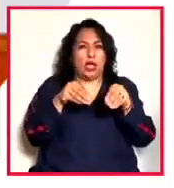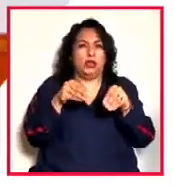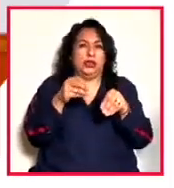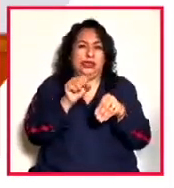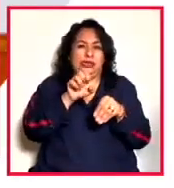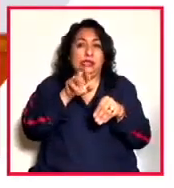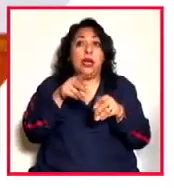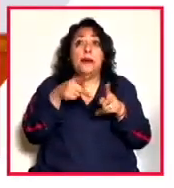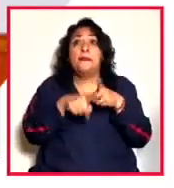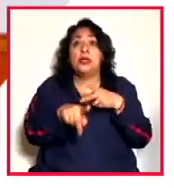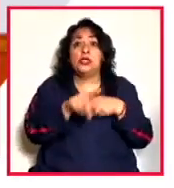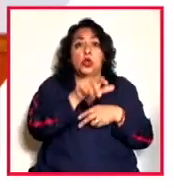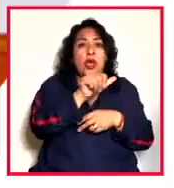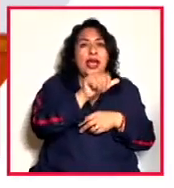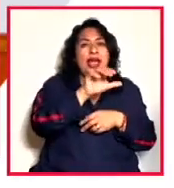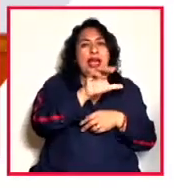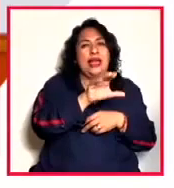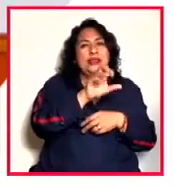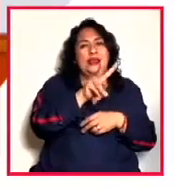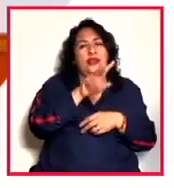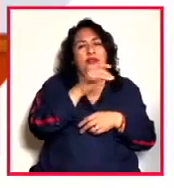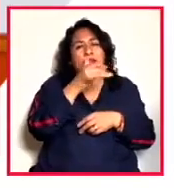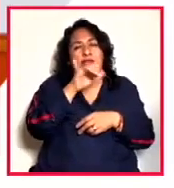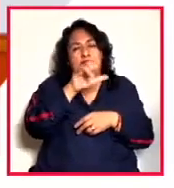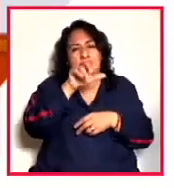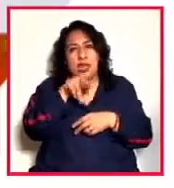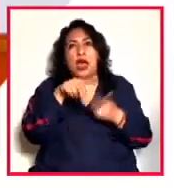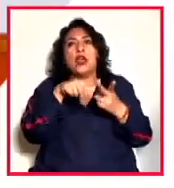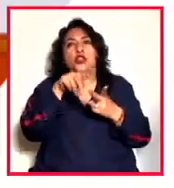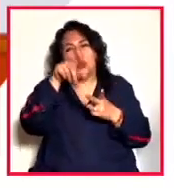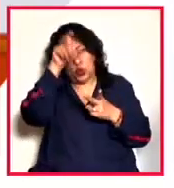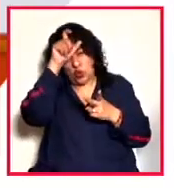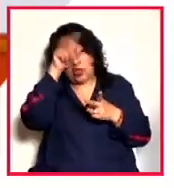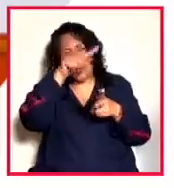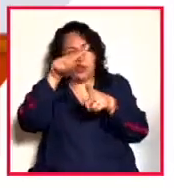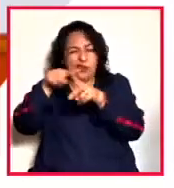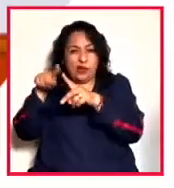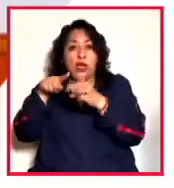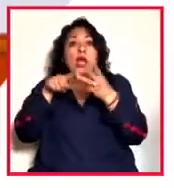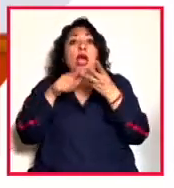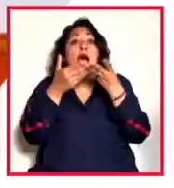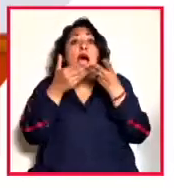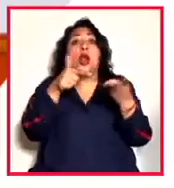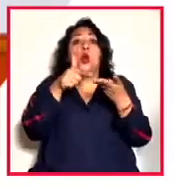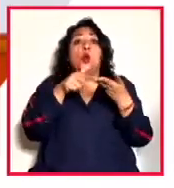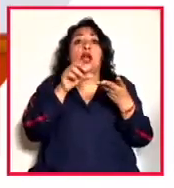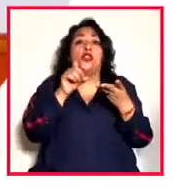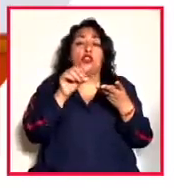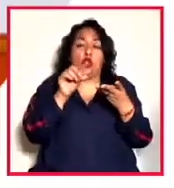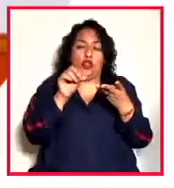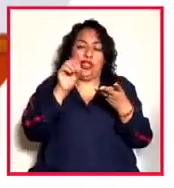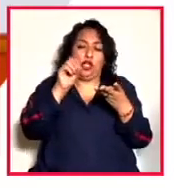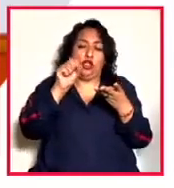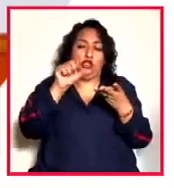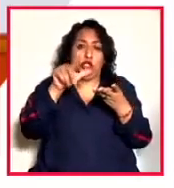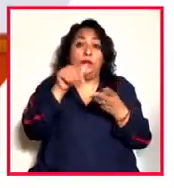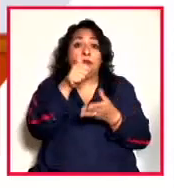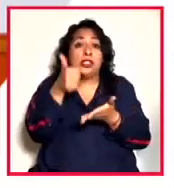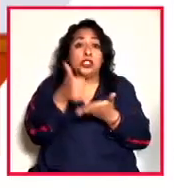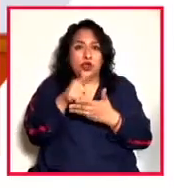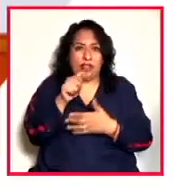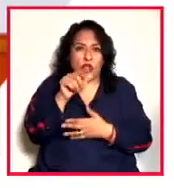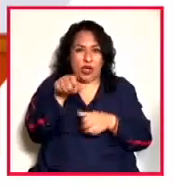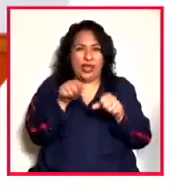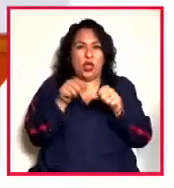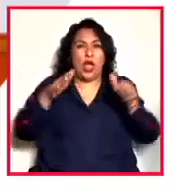Azerbaiyán, viajó por distintas sedes de Turquía y se encuentra ahora en Oslo. Tras su paso por la ciudad de Toledo, las alas de México de